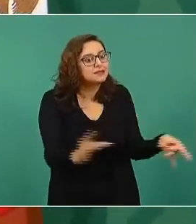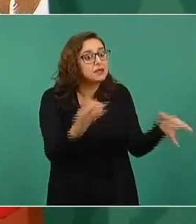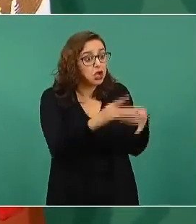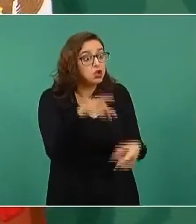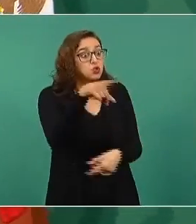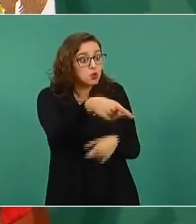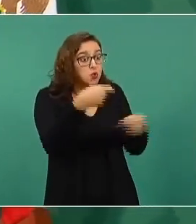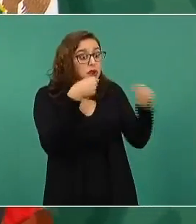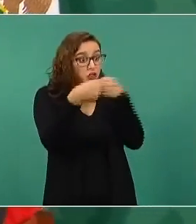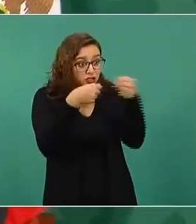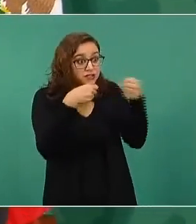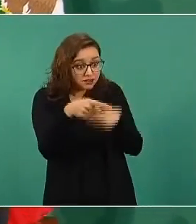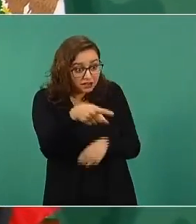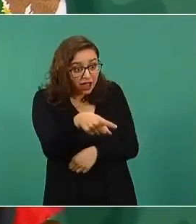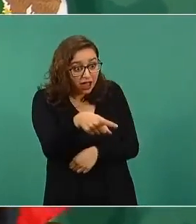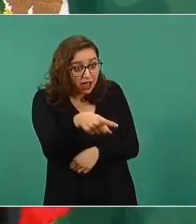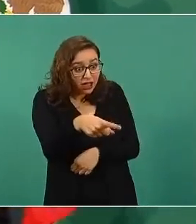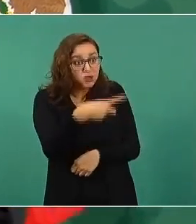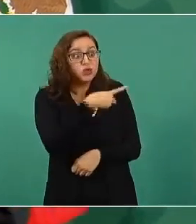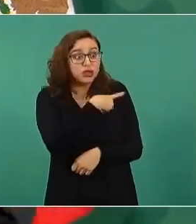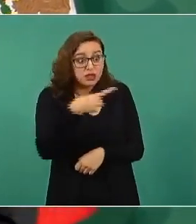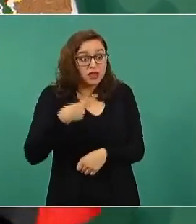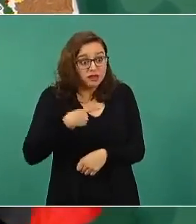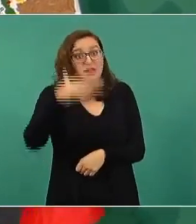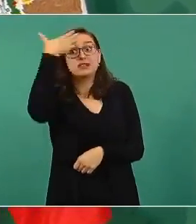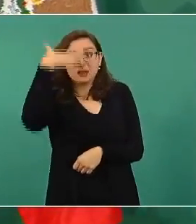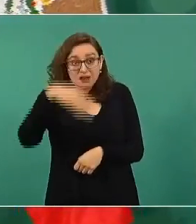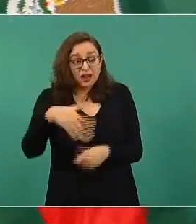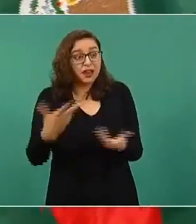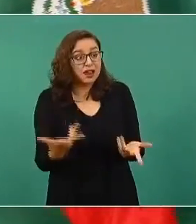periodista saber de que todavía